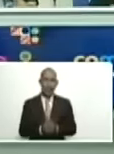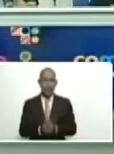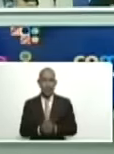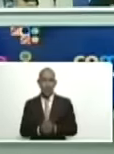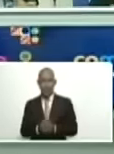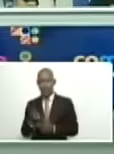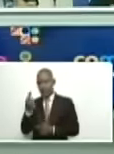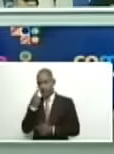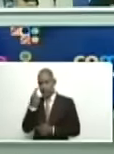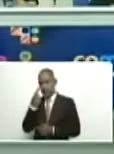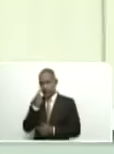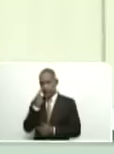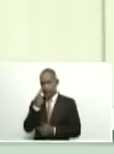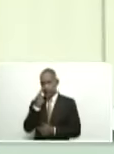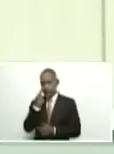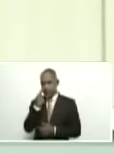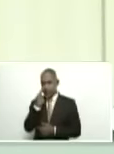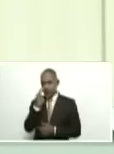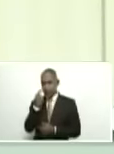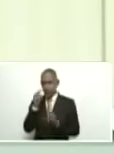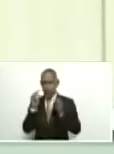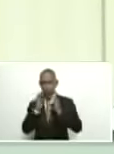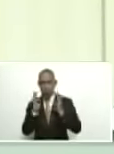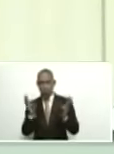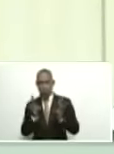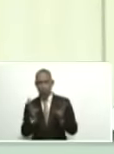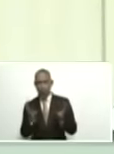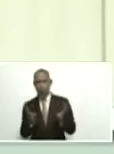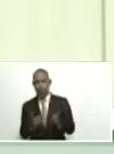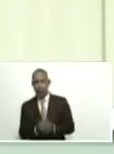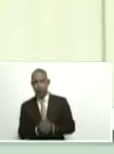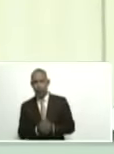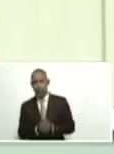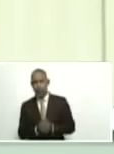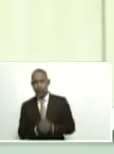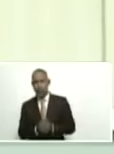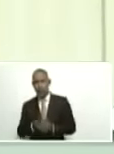Mira, impresionante, Delcy.